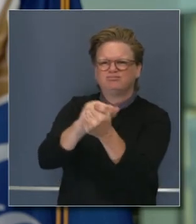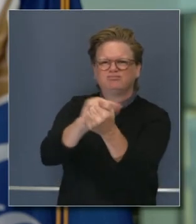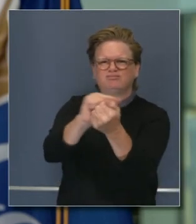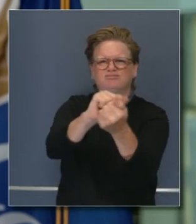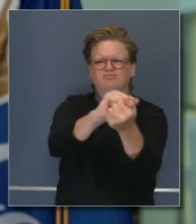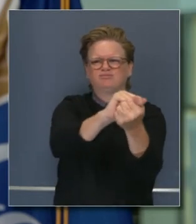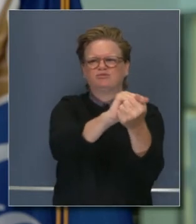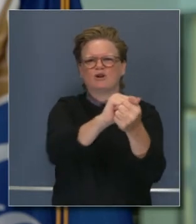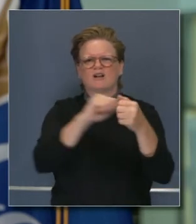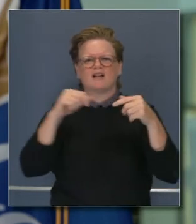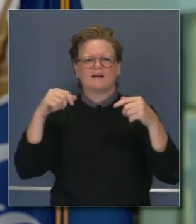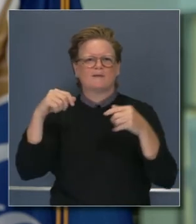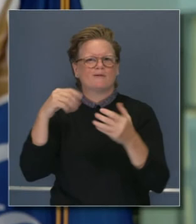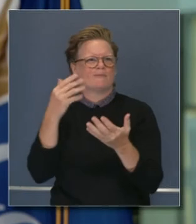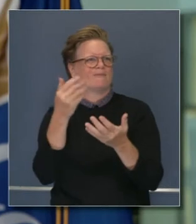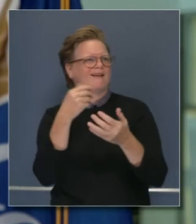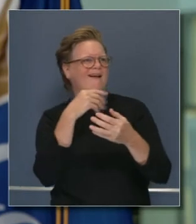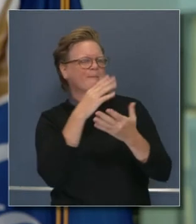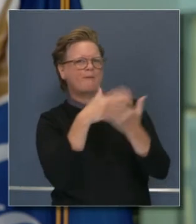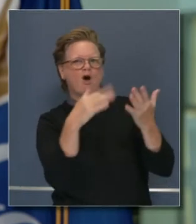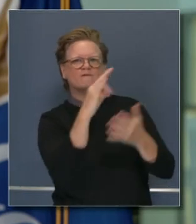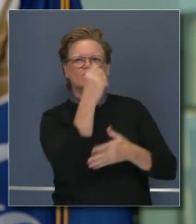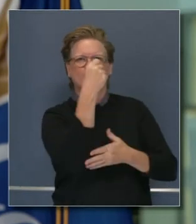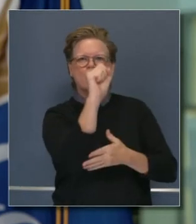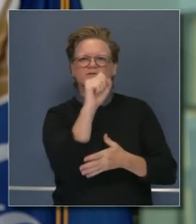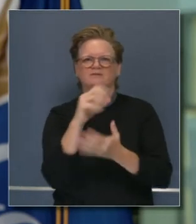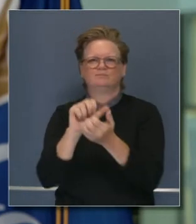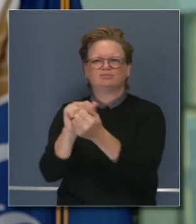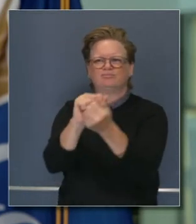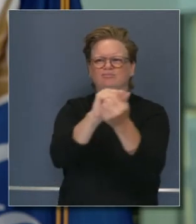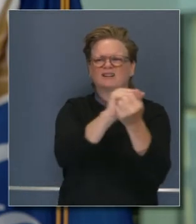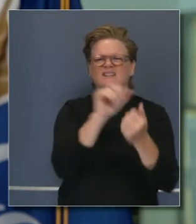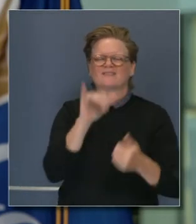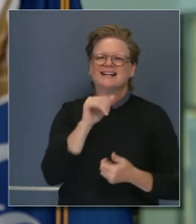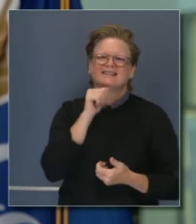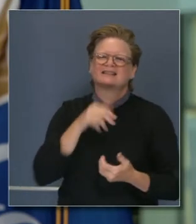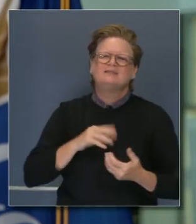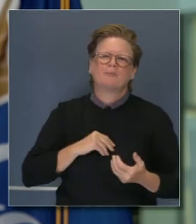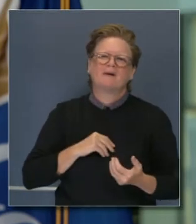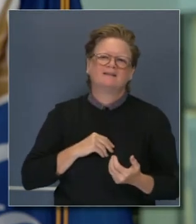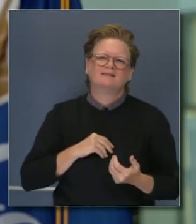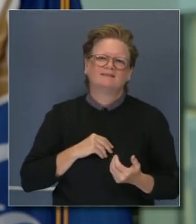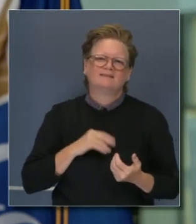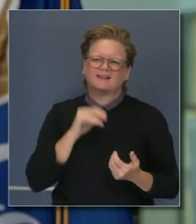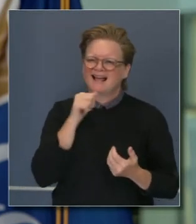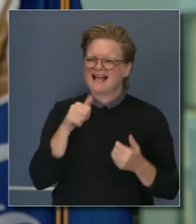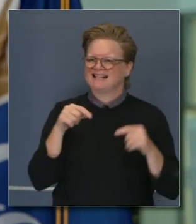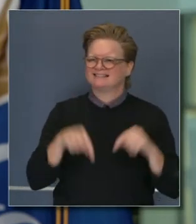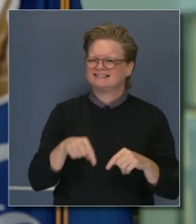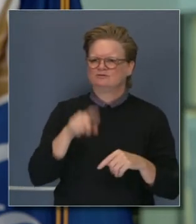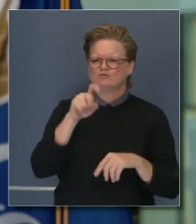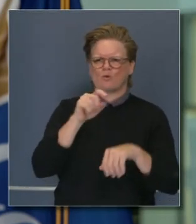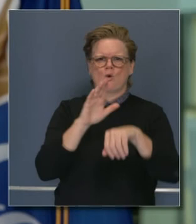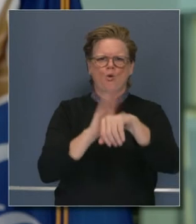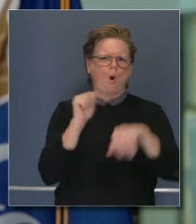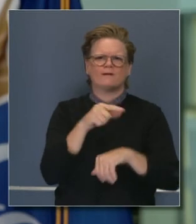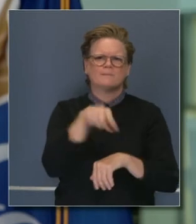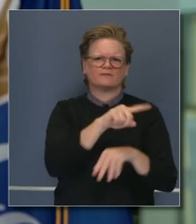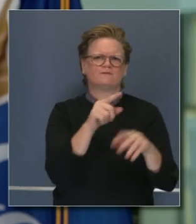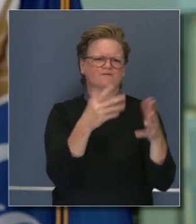ya están sufriendo de por sí. No tiene lugar en nuestra sociedad y siempre debe